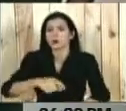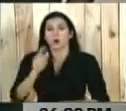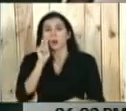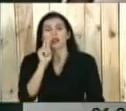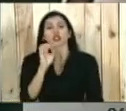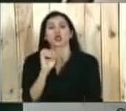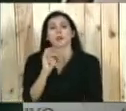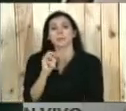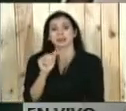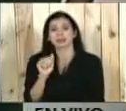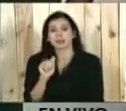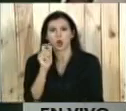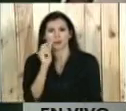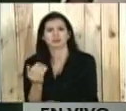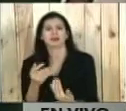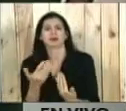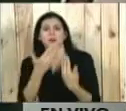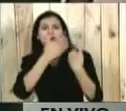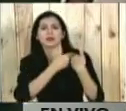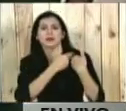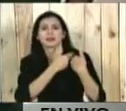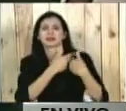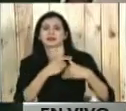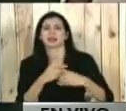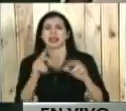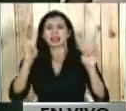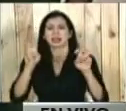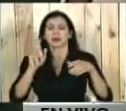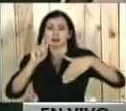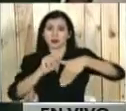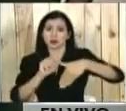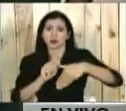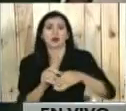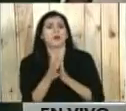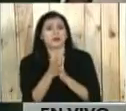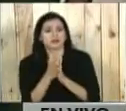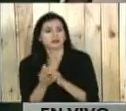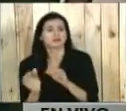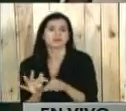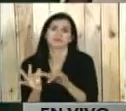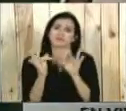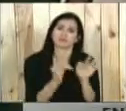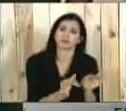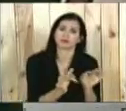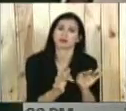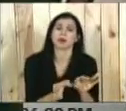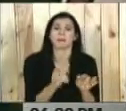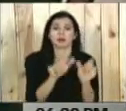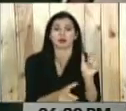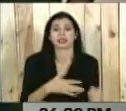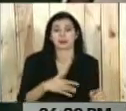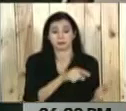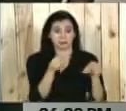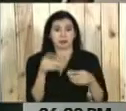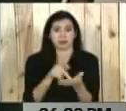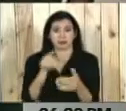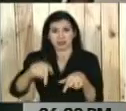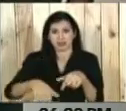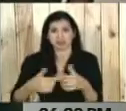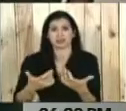para transmitirle el mensaje a la Secretaría de Energía de los Estados Unidos, a los inversionistas estadounidenses, de